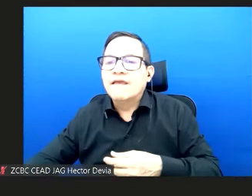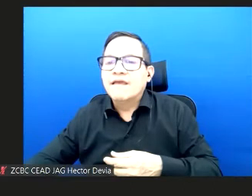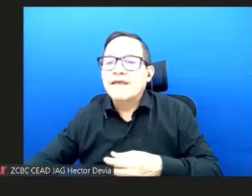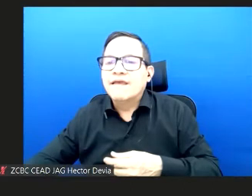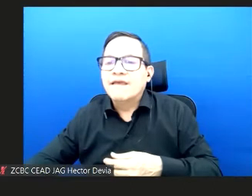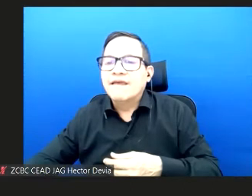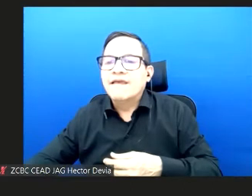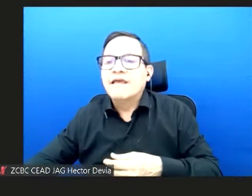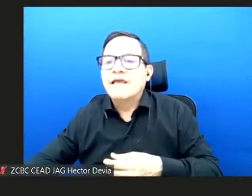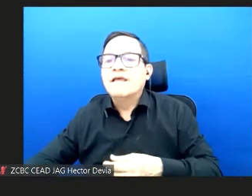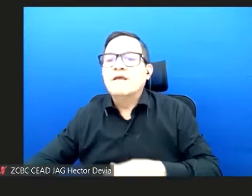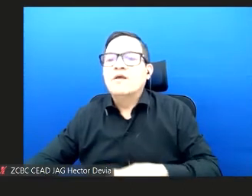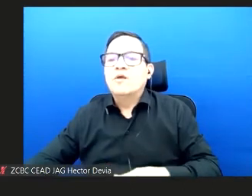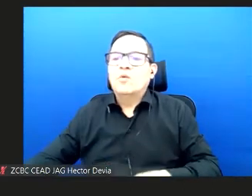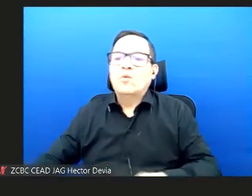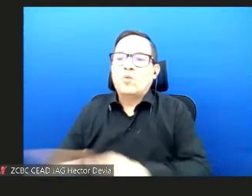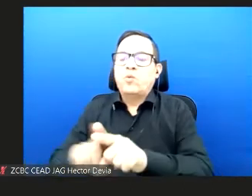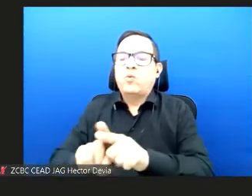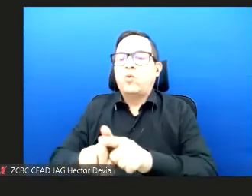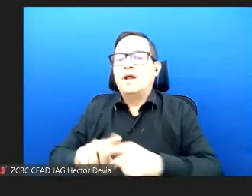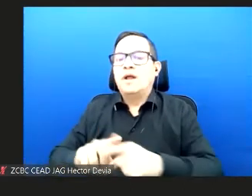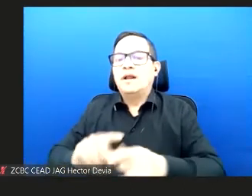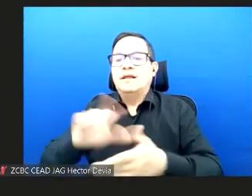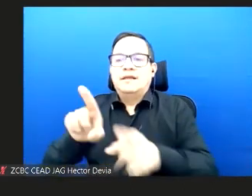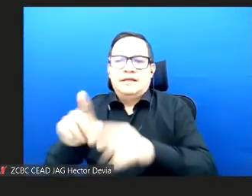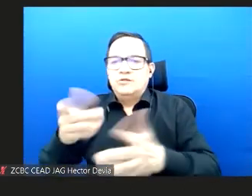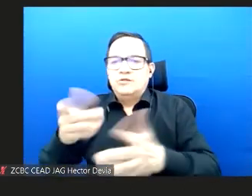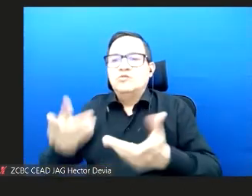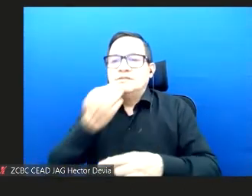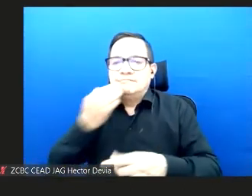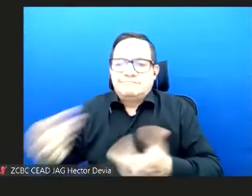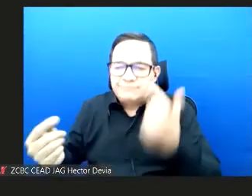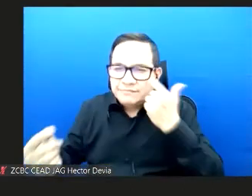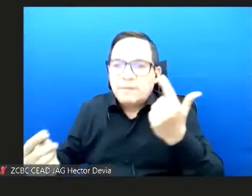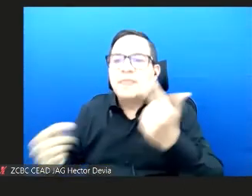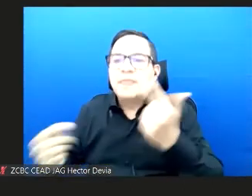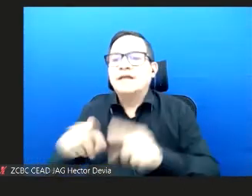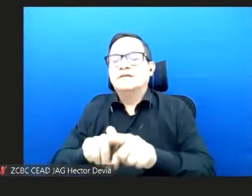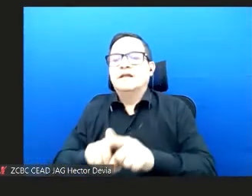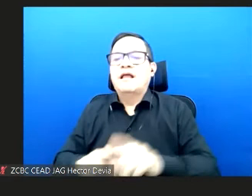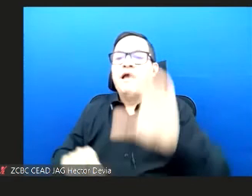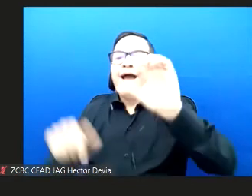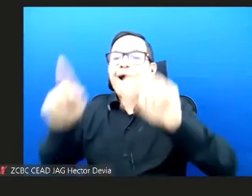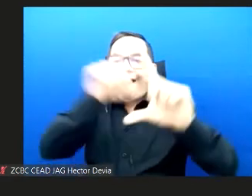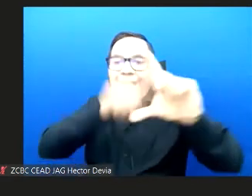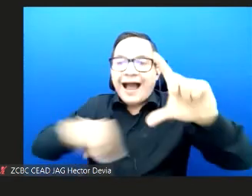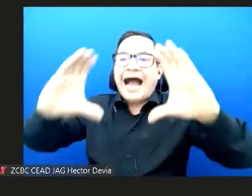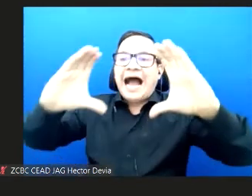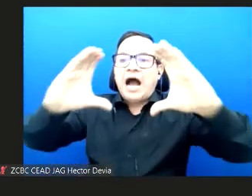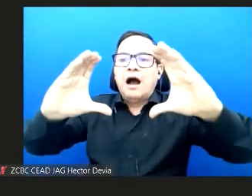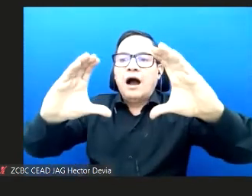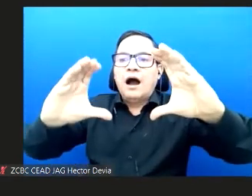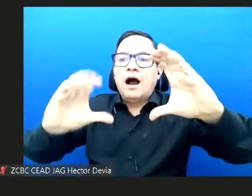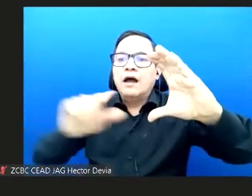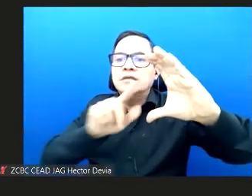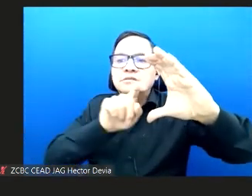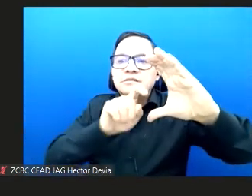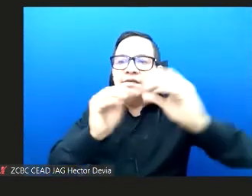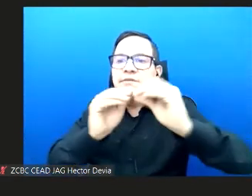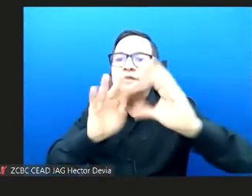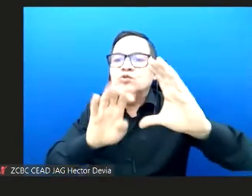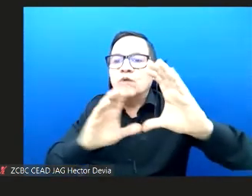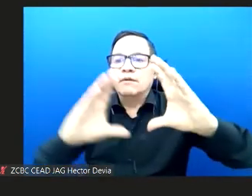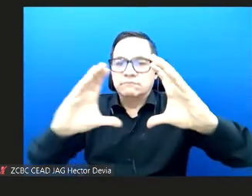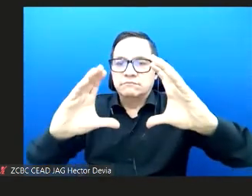9, que es la intersección, es igual a 26. Entonces, el cardinal de este conjunto es igual a 26. Sí, eso